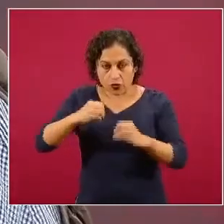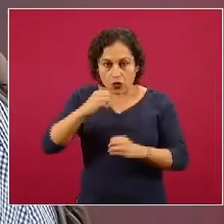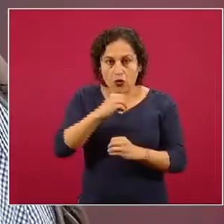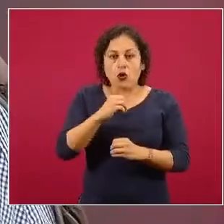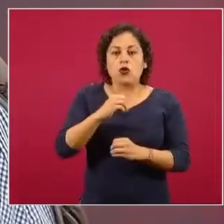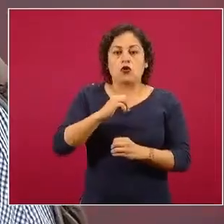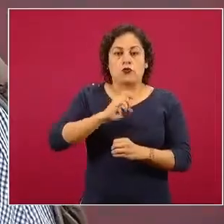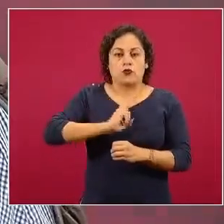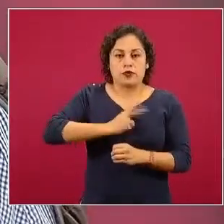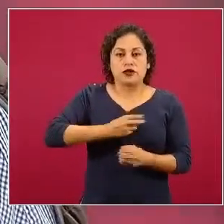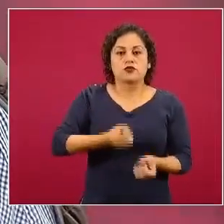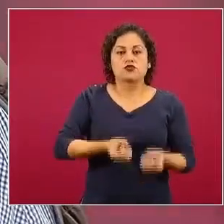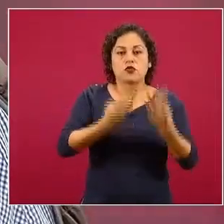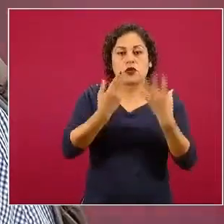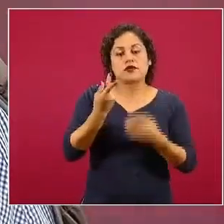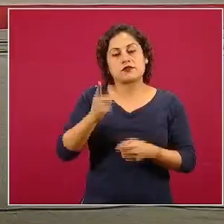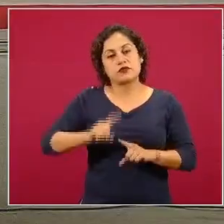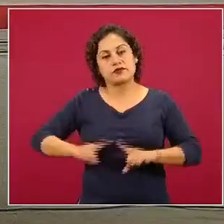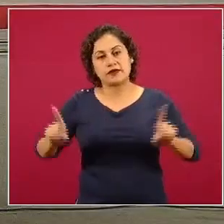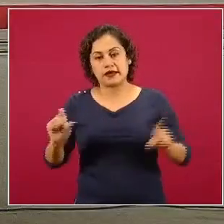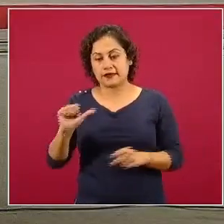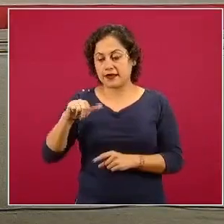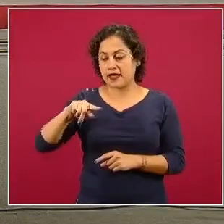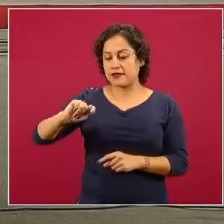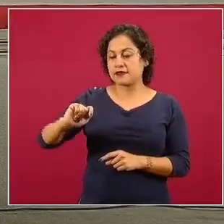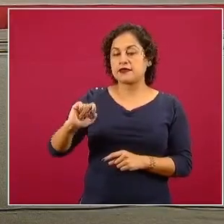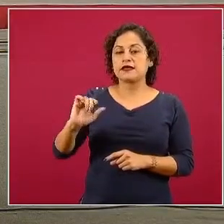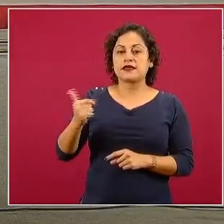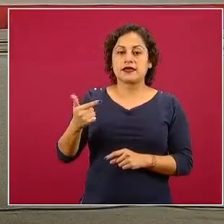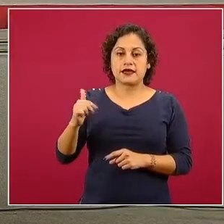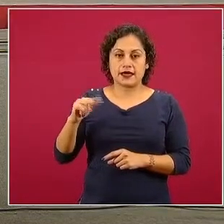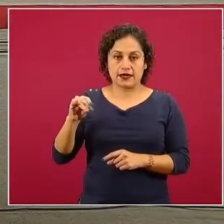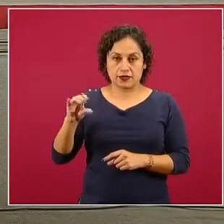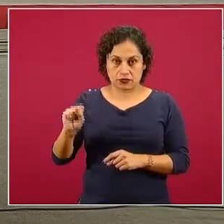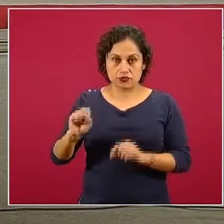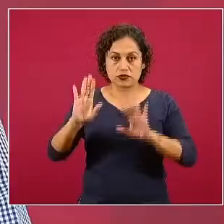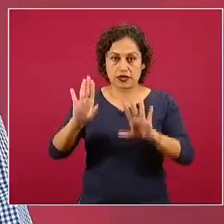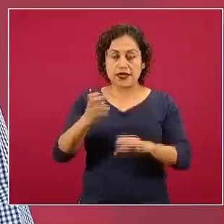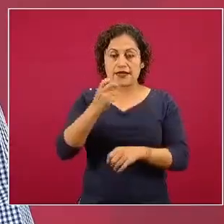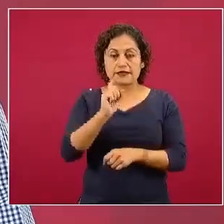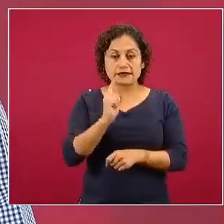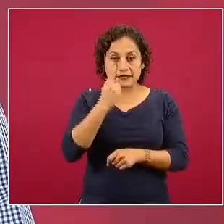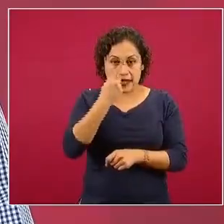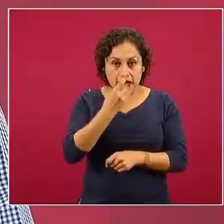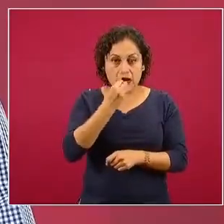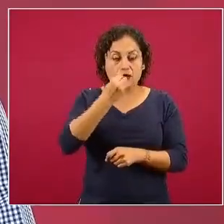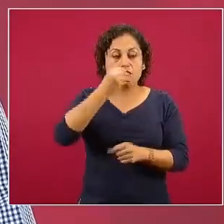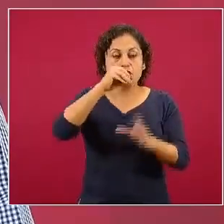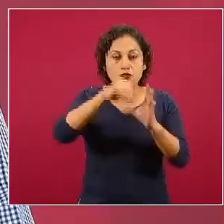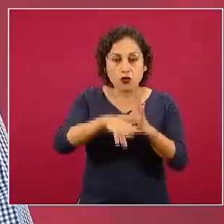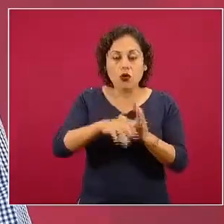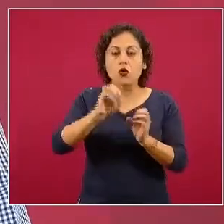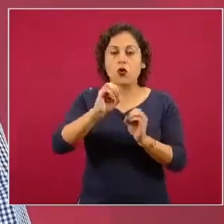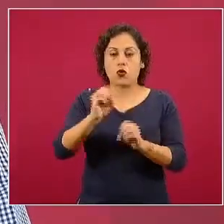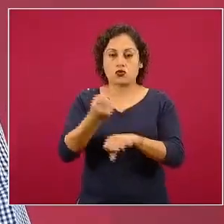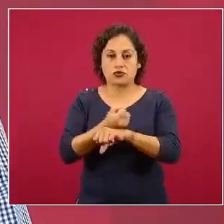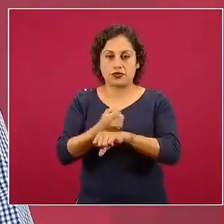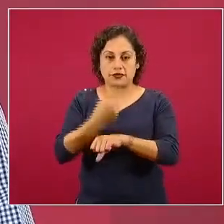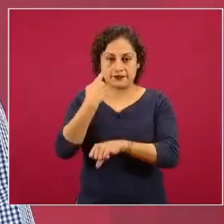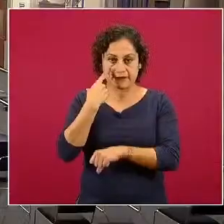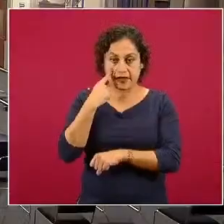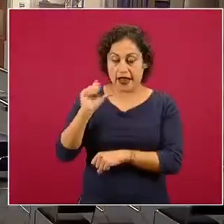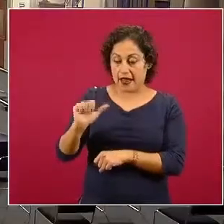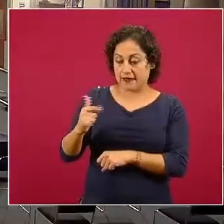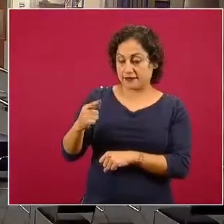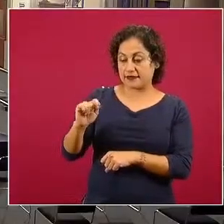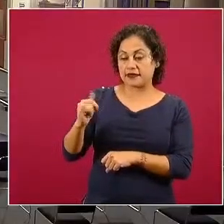y que se tomaban en suero o en gotas de sangre. La prueba antigénica se toma igual que la PCR, se